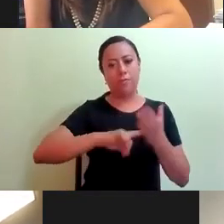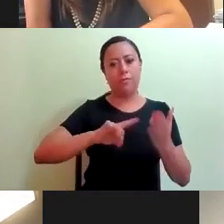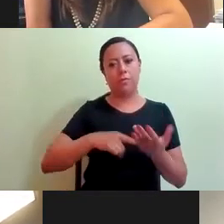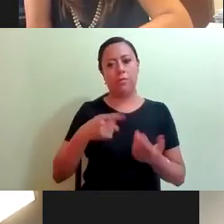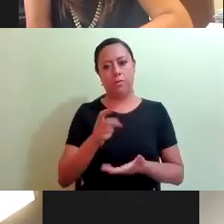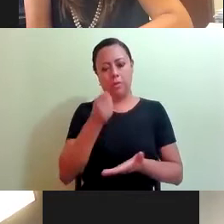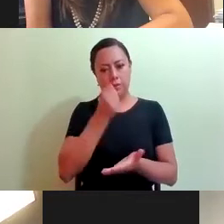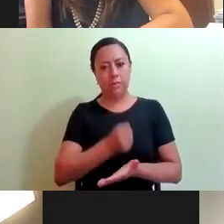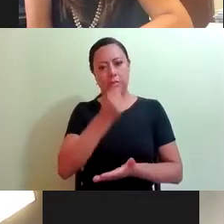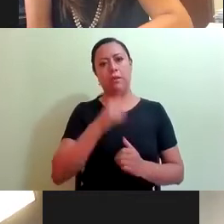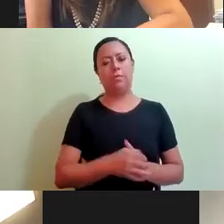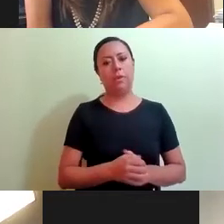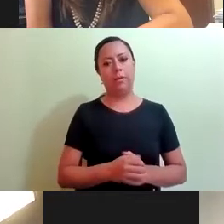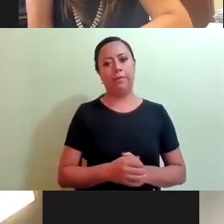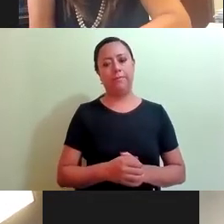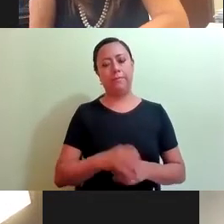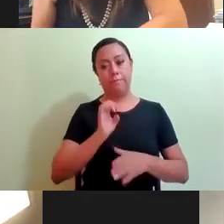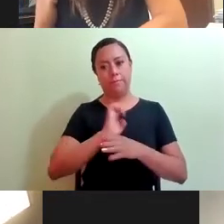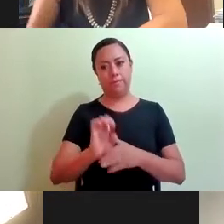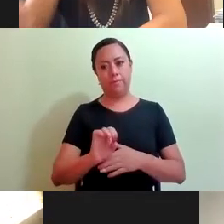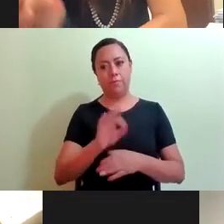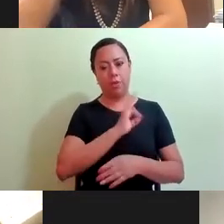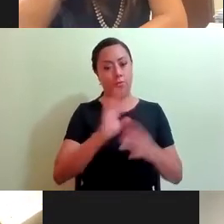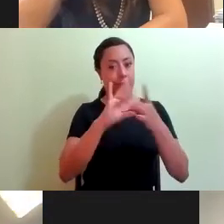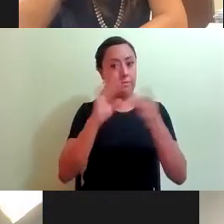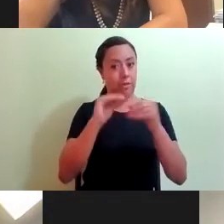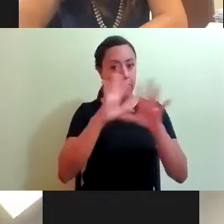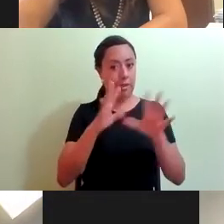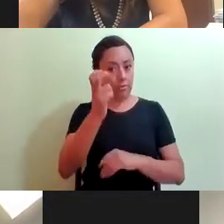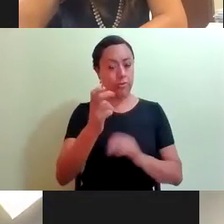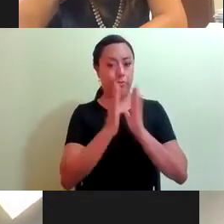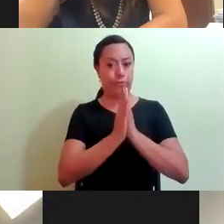acuerdo presentado. Entonces, ¿me podrían aclarar esa parte, por favor?